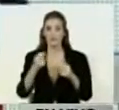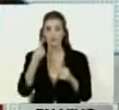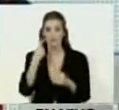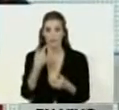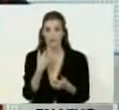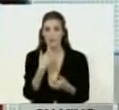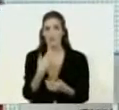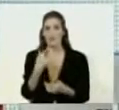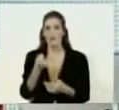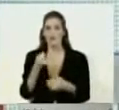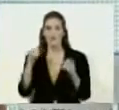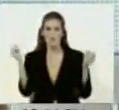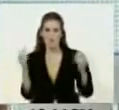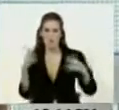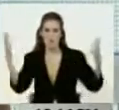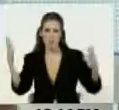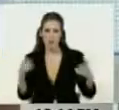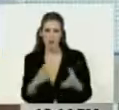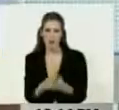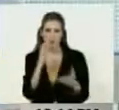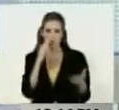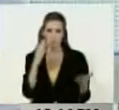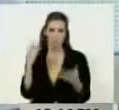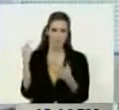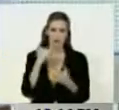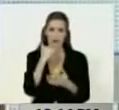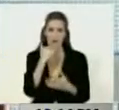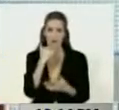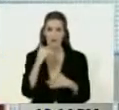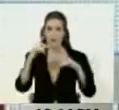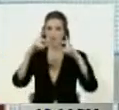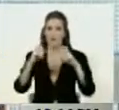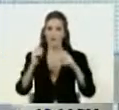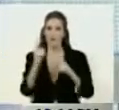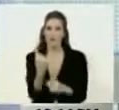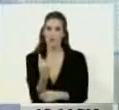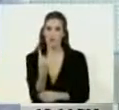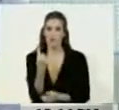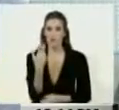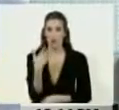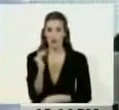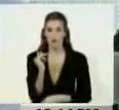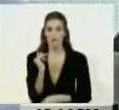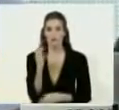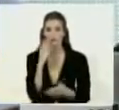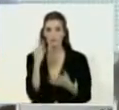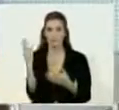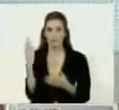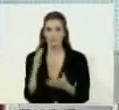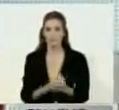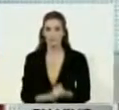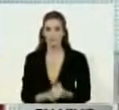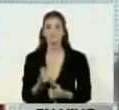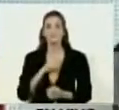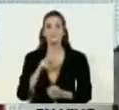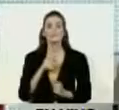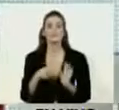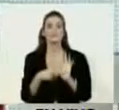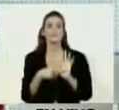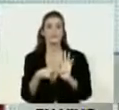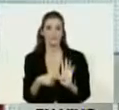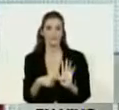dicen la bruja. A ver si nos pueden colocar por acá la foto número uno que tenemos acá. Y nosotros vamos